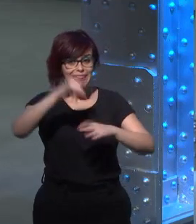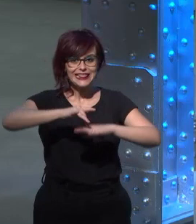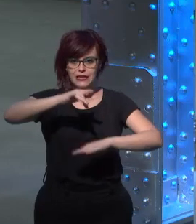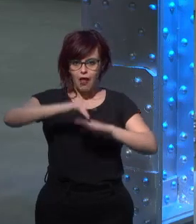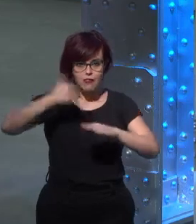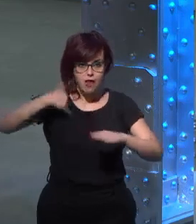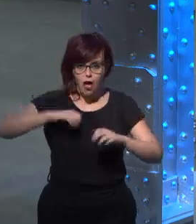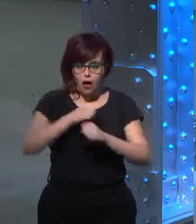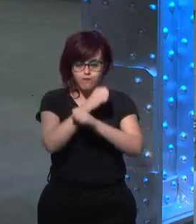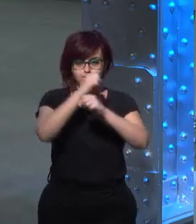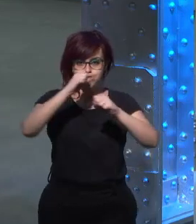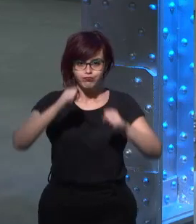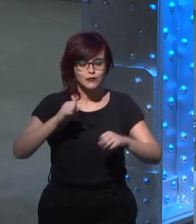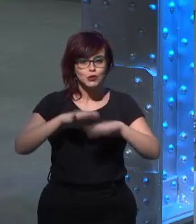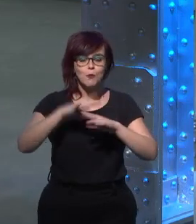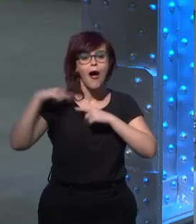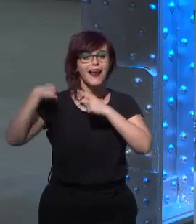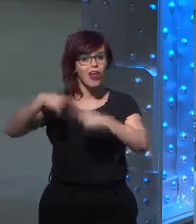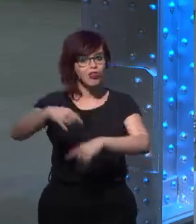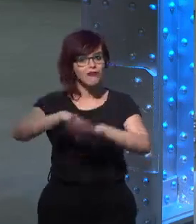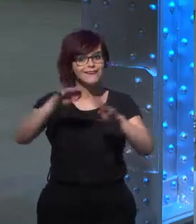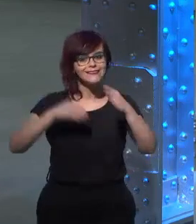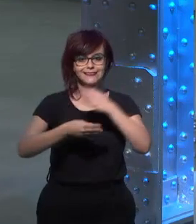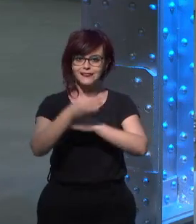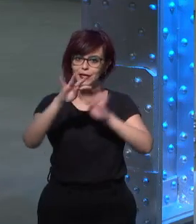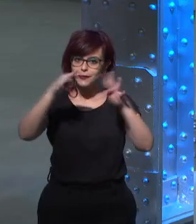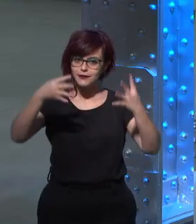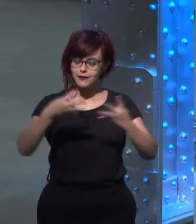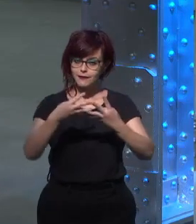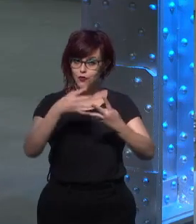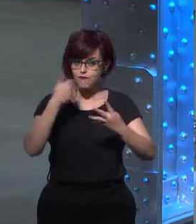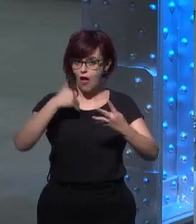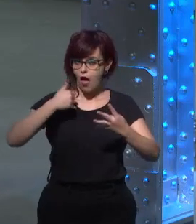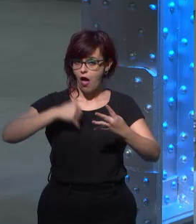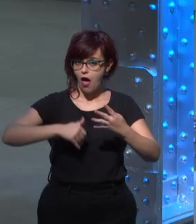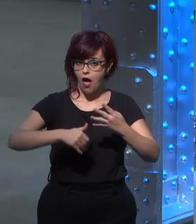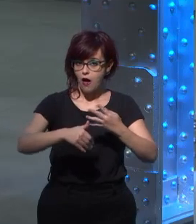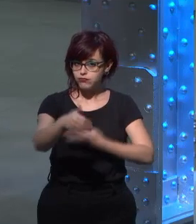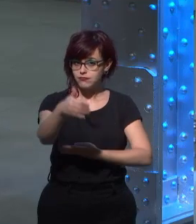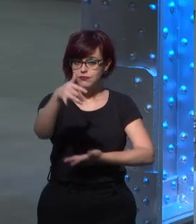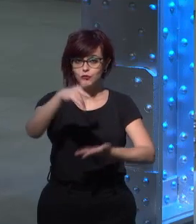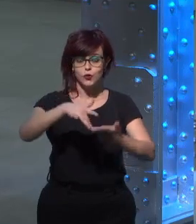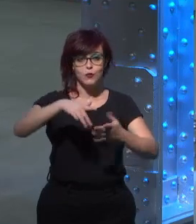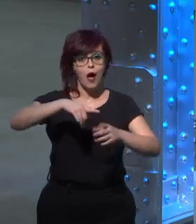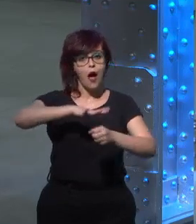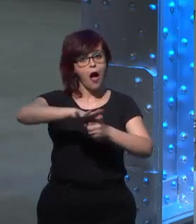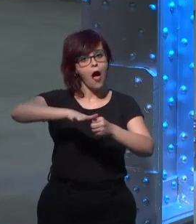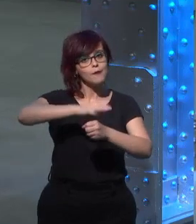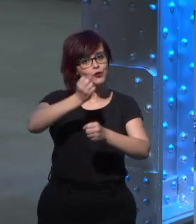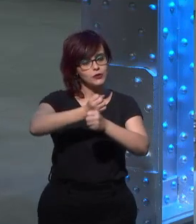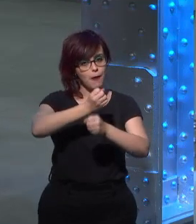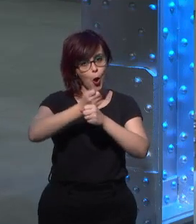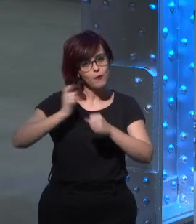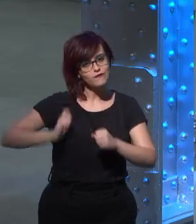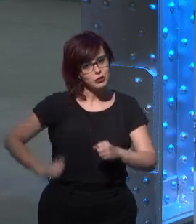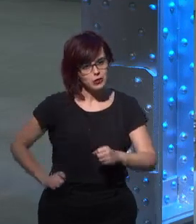esa generación que nació con Internet está ya incorporándose o se ha incorporado ya a los campos profesionales.